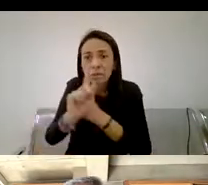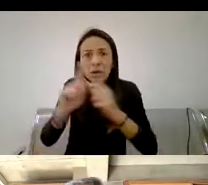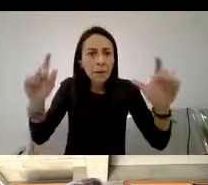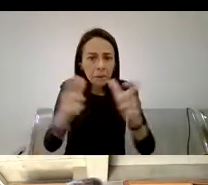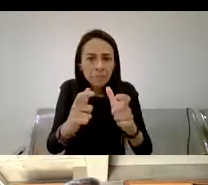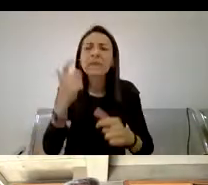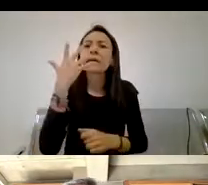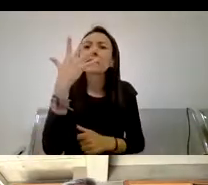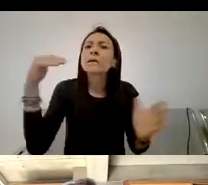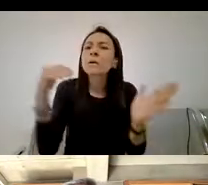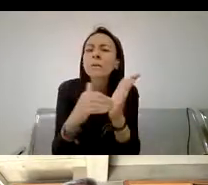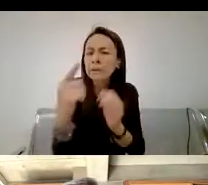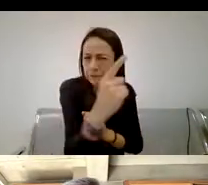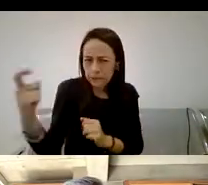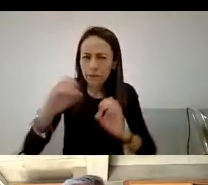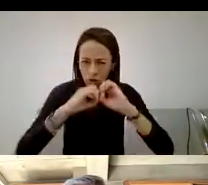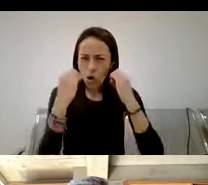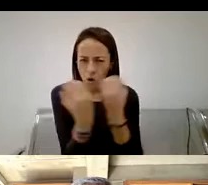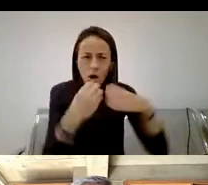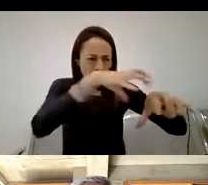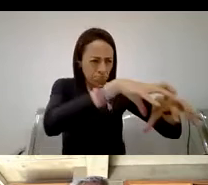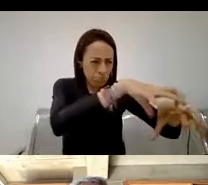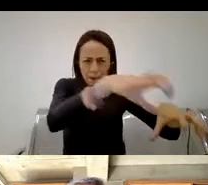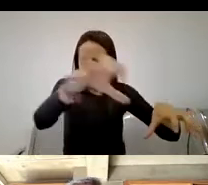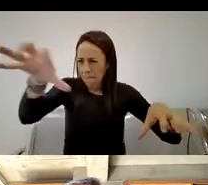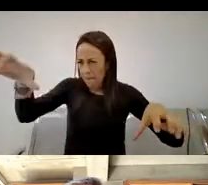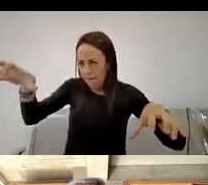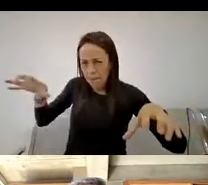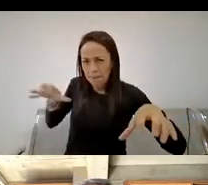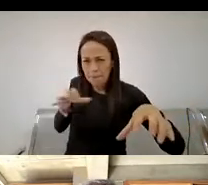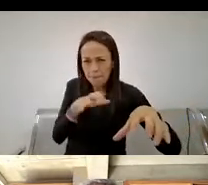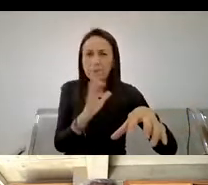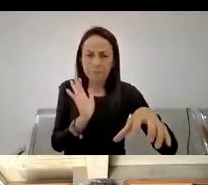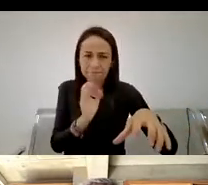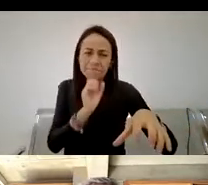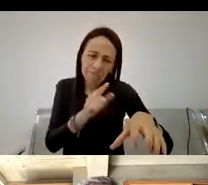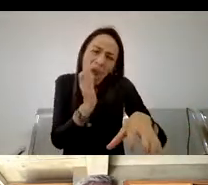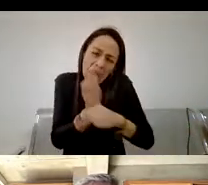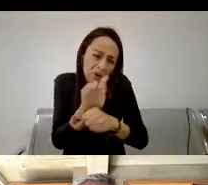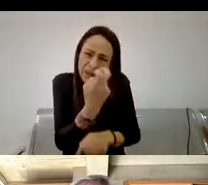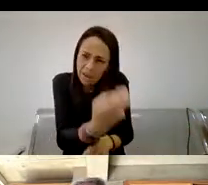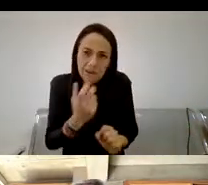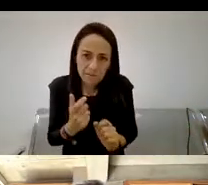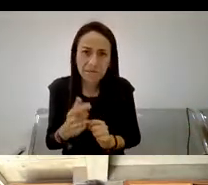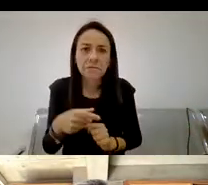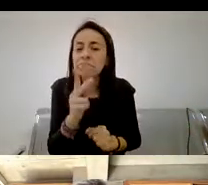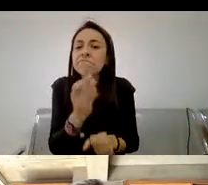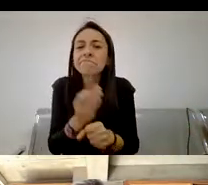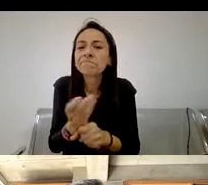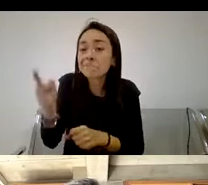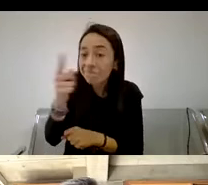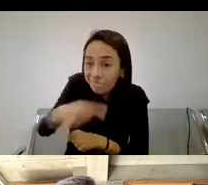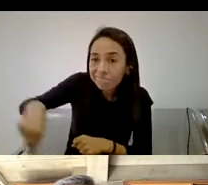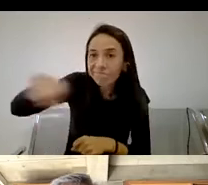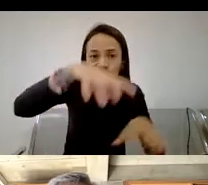5.100 organizaciones, y voy a decir algunas otras, pero en principio estas, porque son las